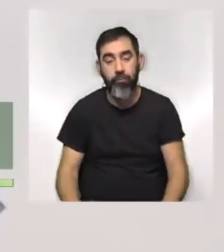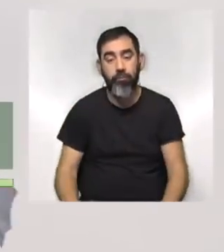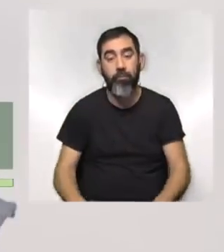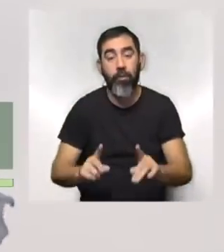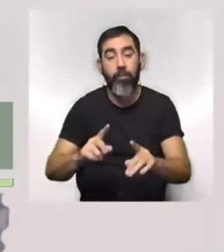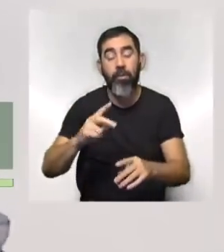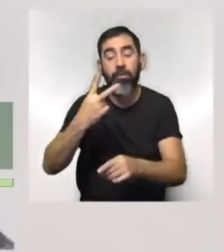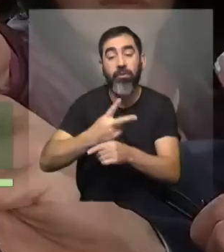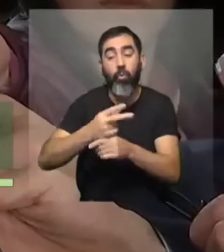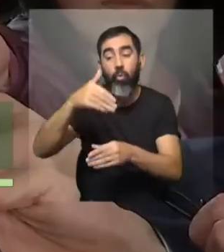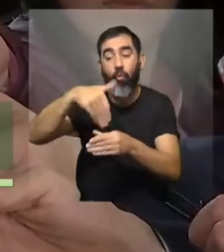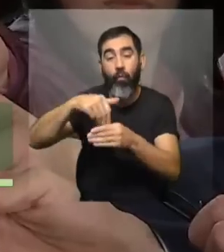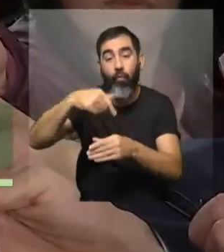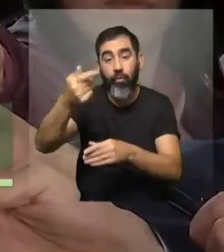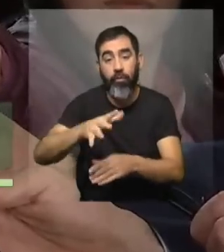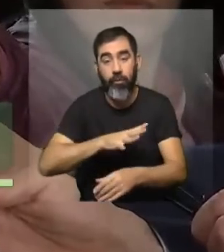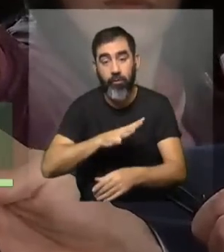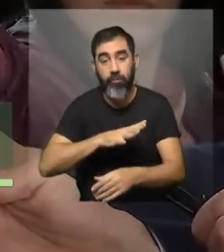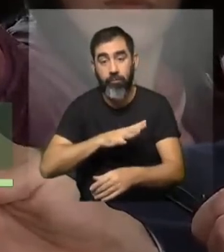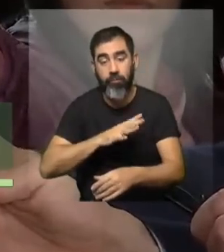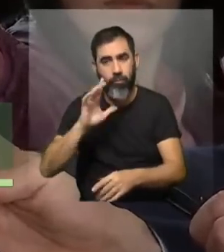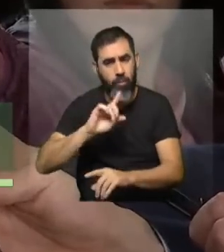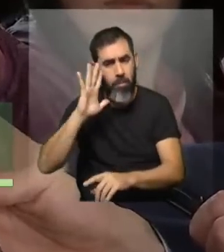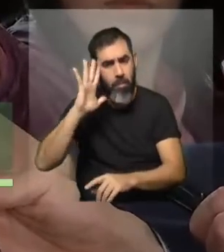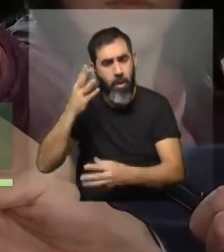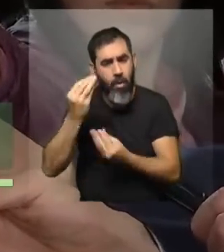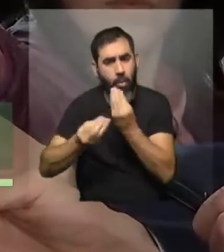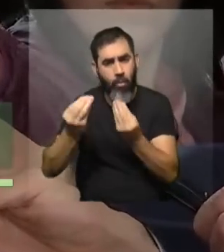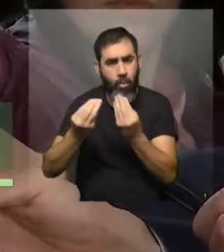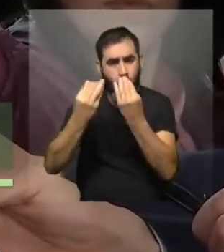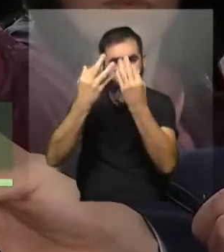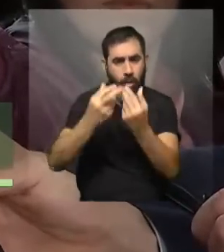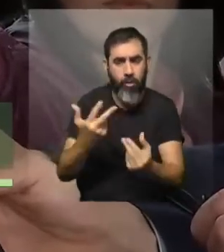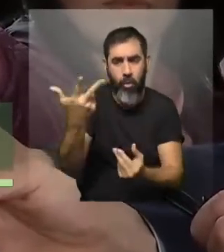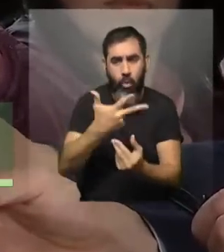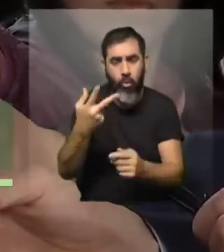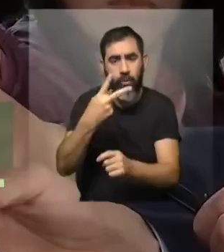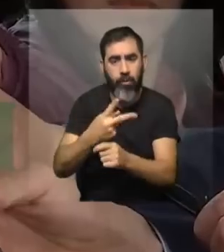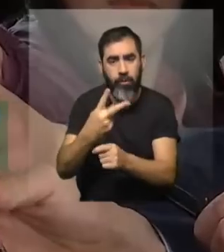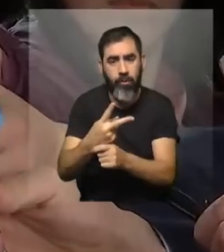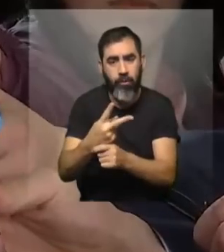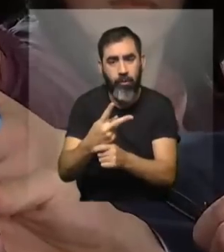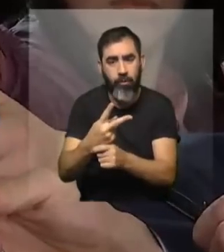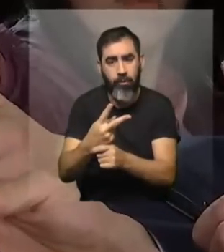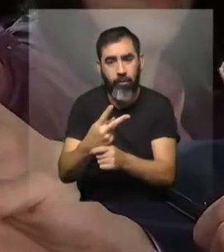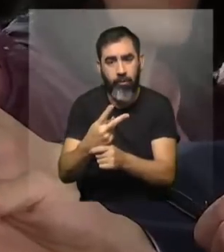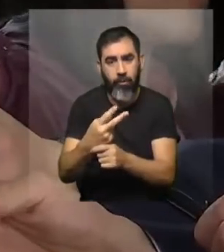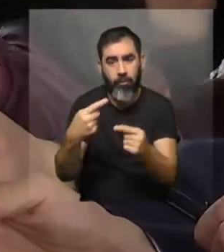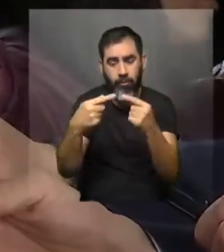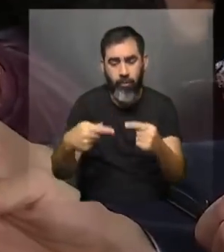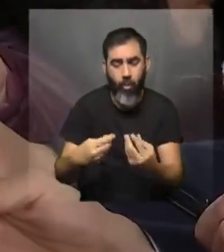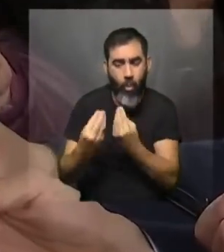balotaje tiene segunda vuelta y a uno le cuesta imaginarse Cómo se ordenan esos tres en segunda vuelta en cualquiera de las combinaciones